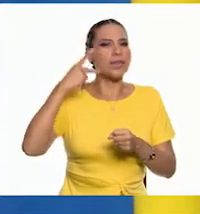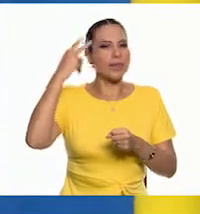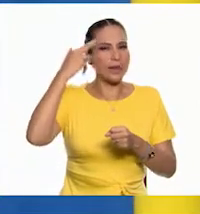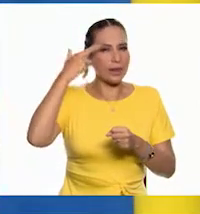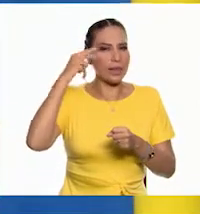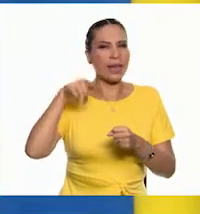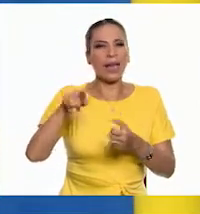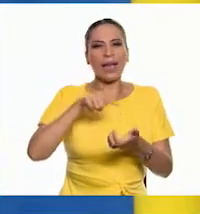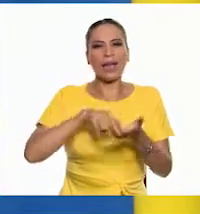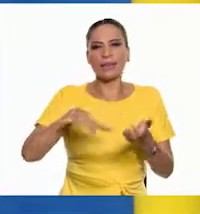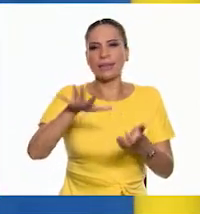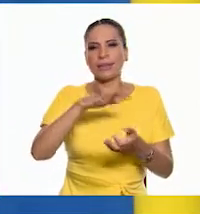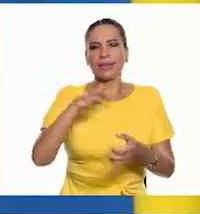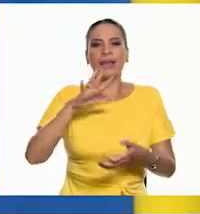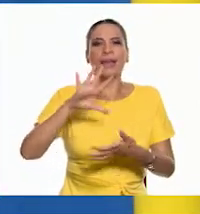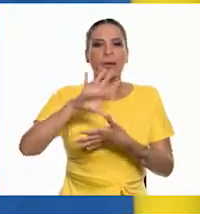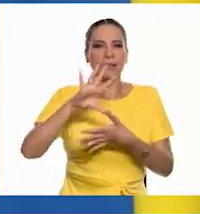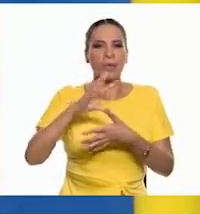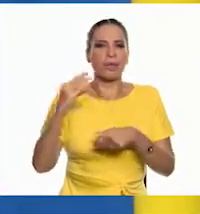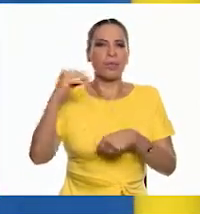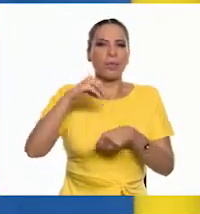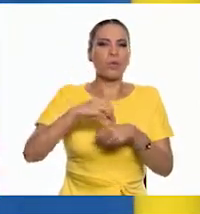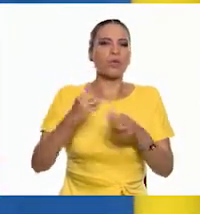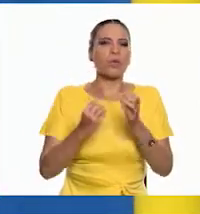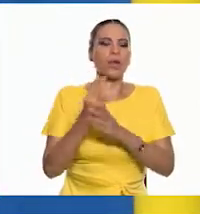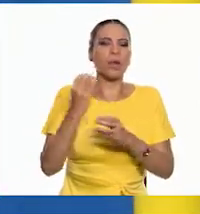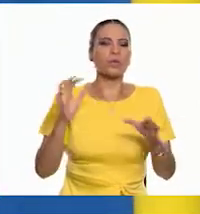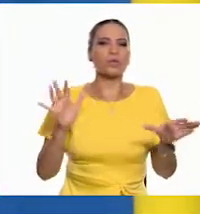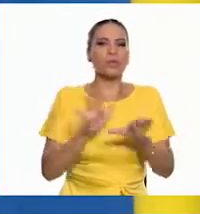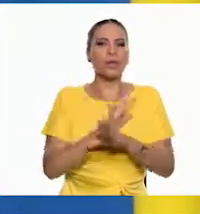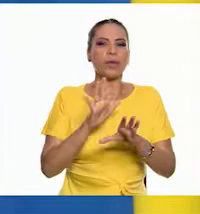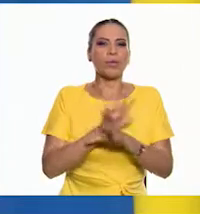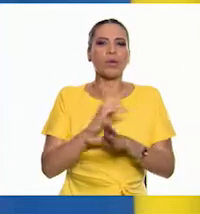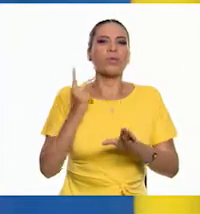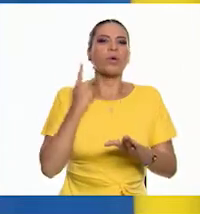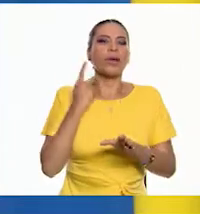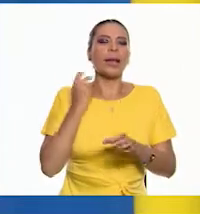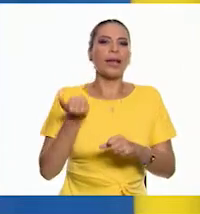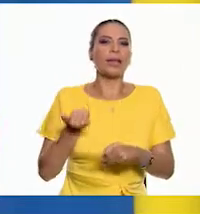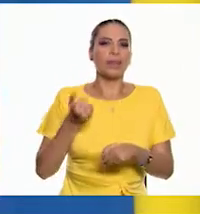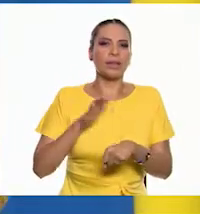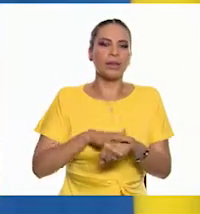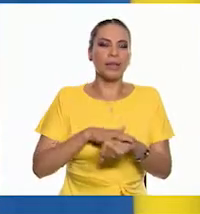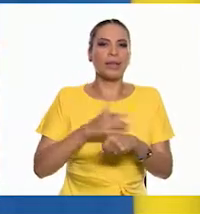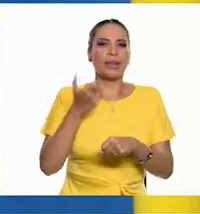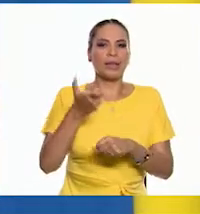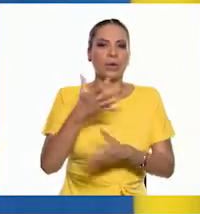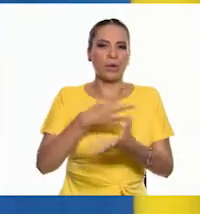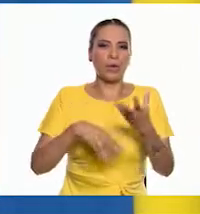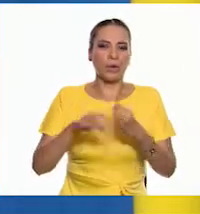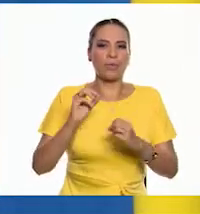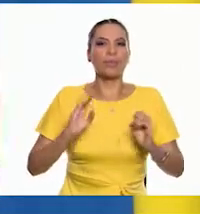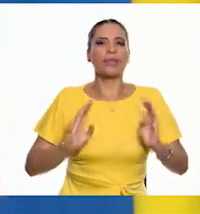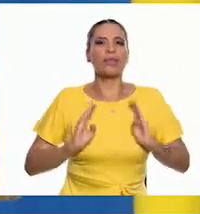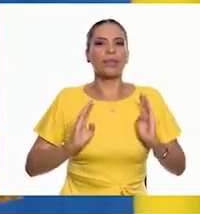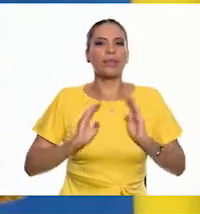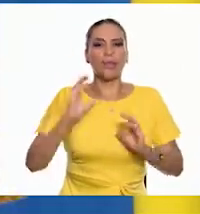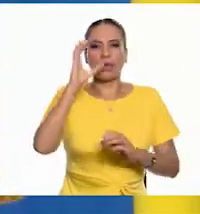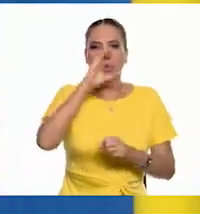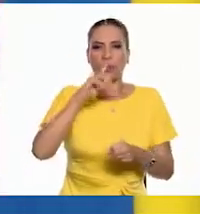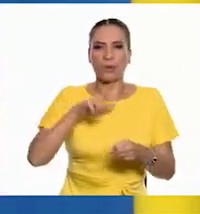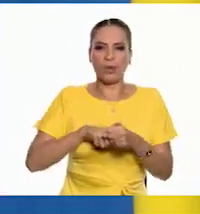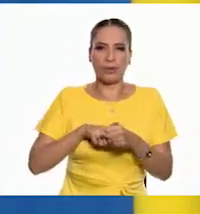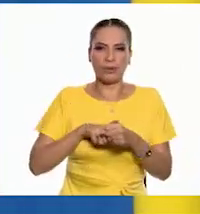América, las cuales impusieron una serie de cambios políticos, administrativos, económicos, militares y